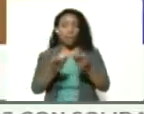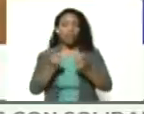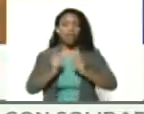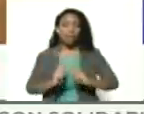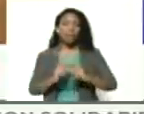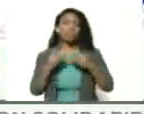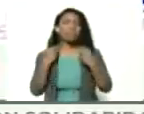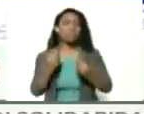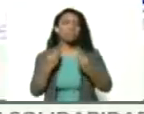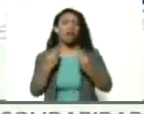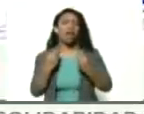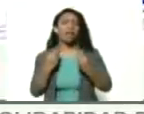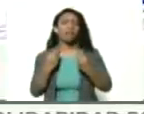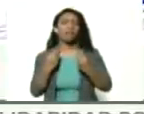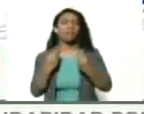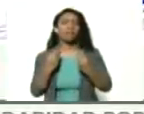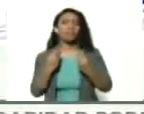para